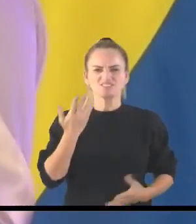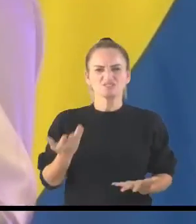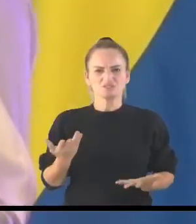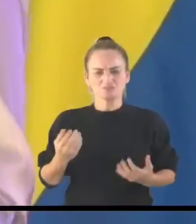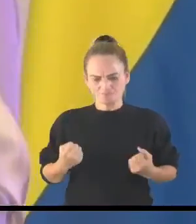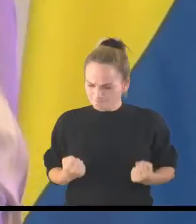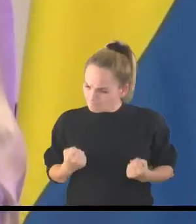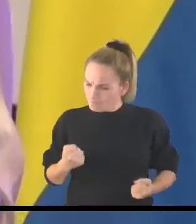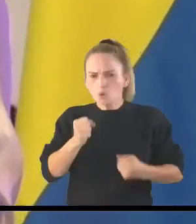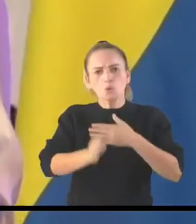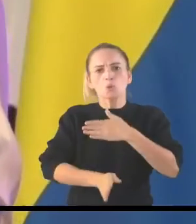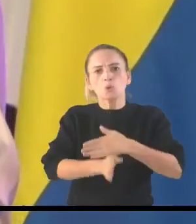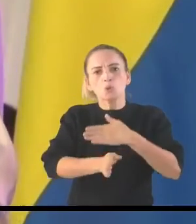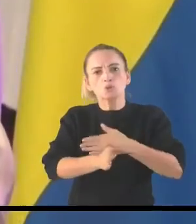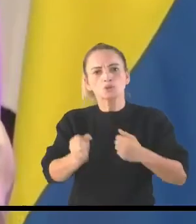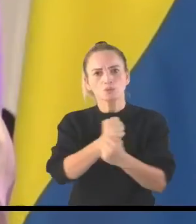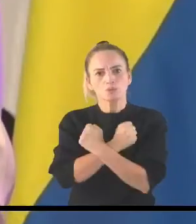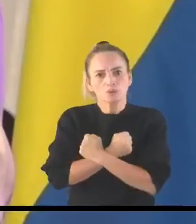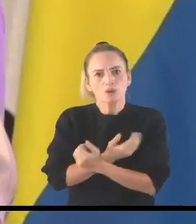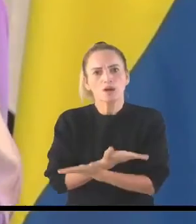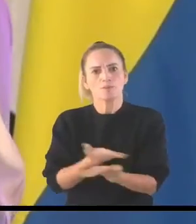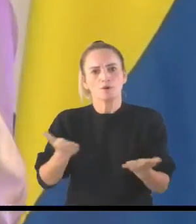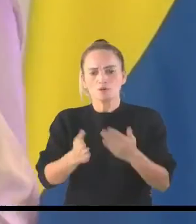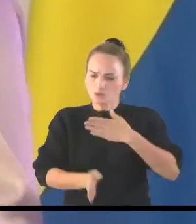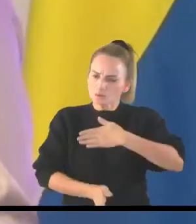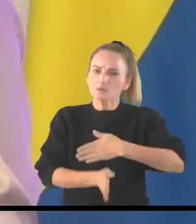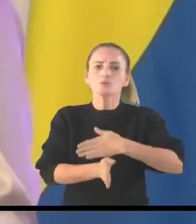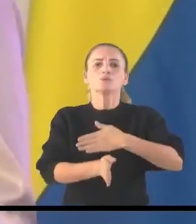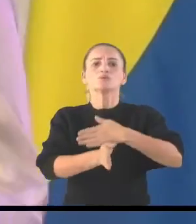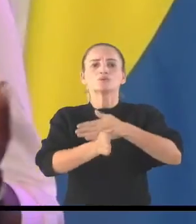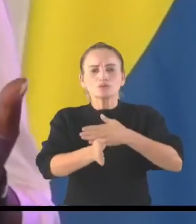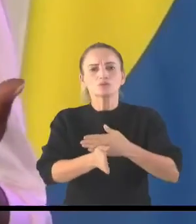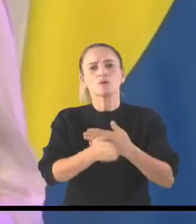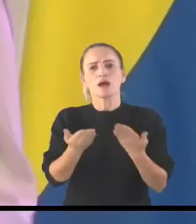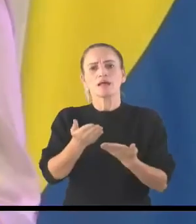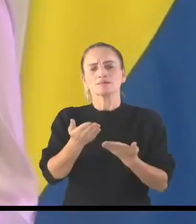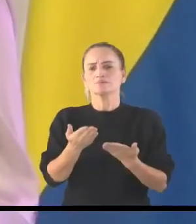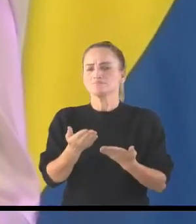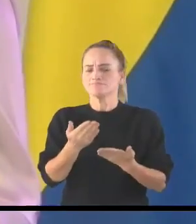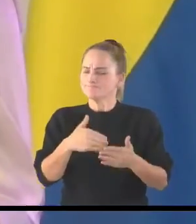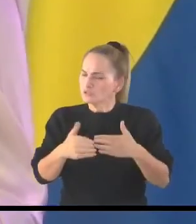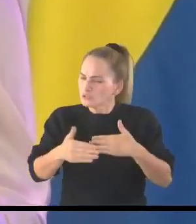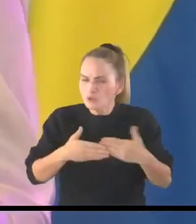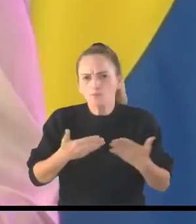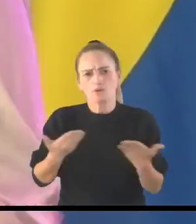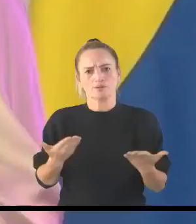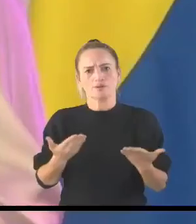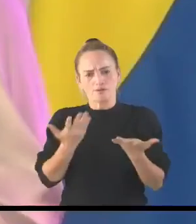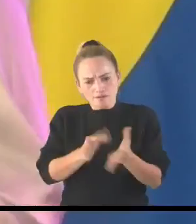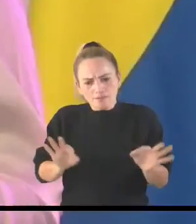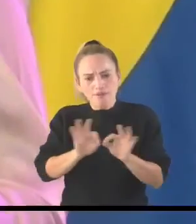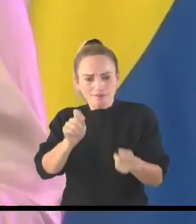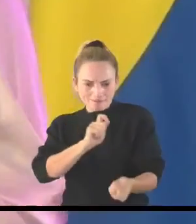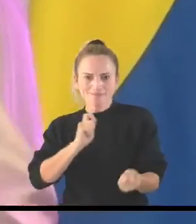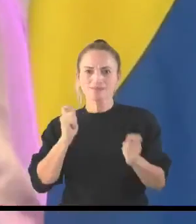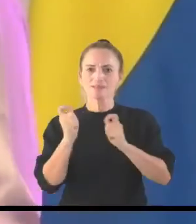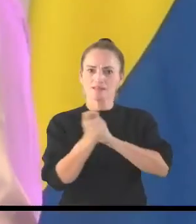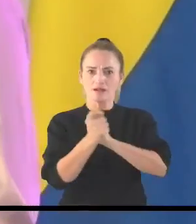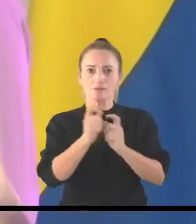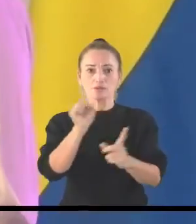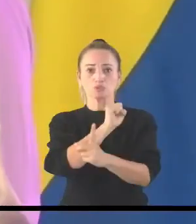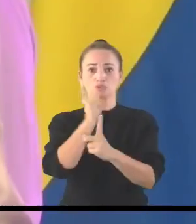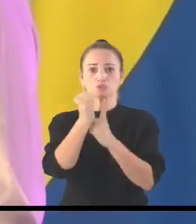por seguir poniendo su amor, por seguir poniendo lo poco que tienen a la transformación de